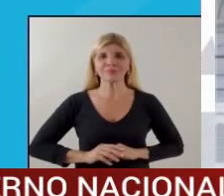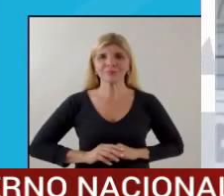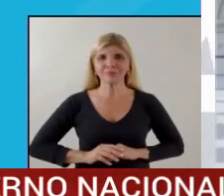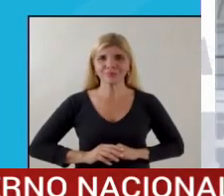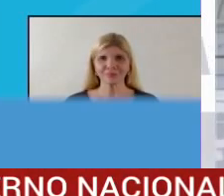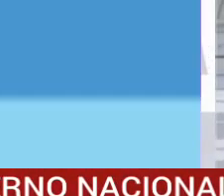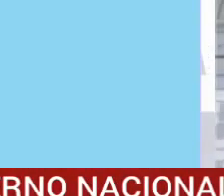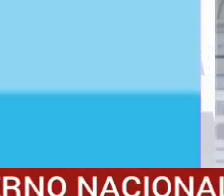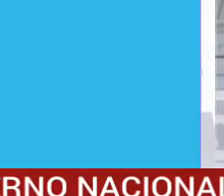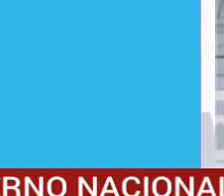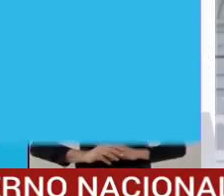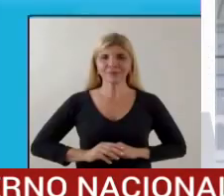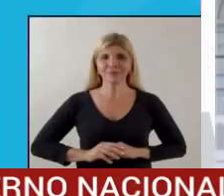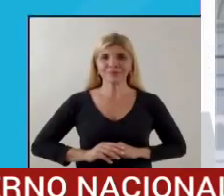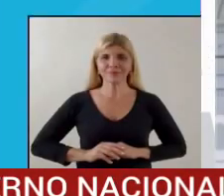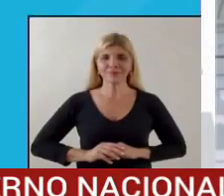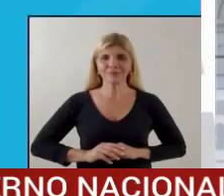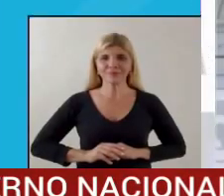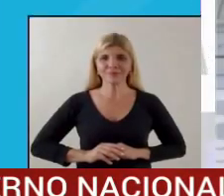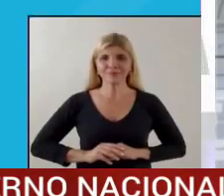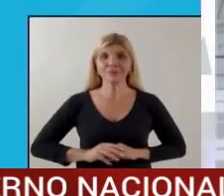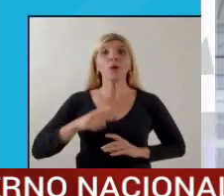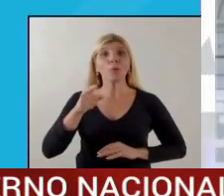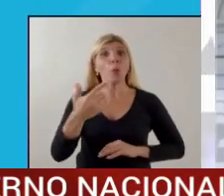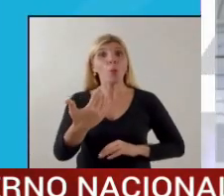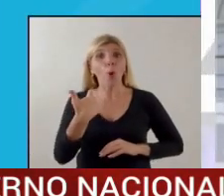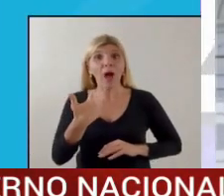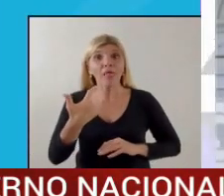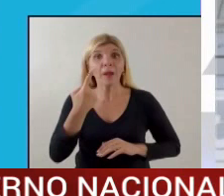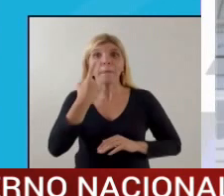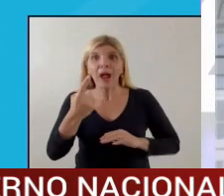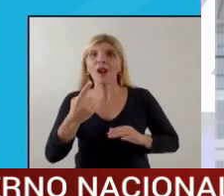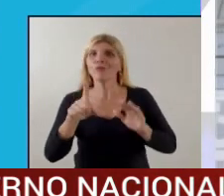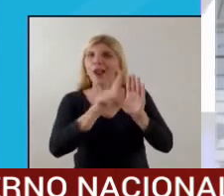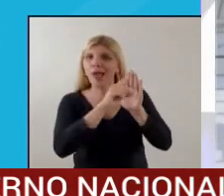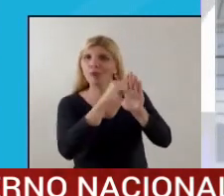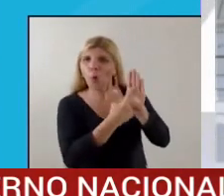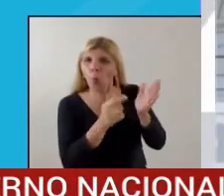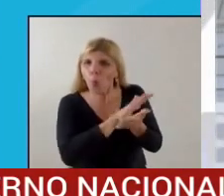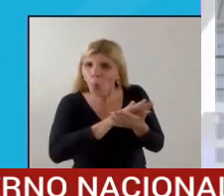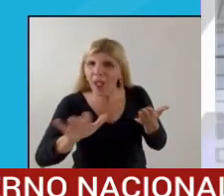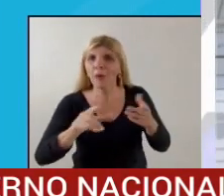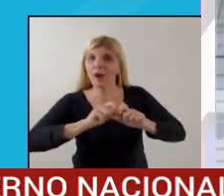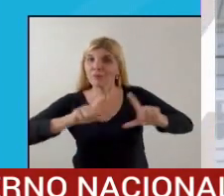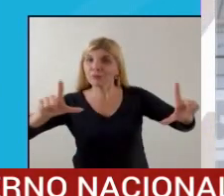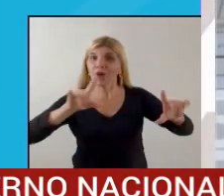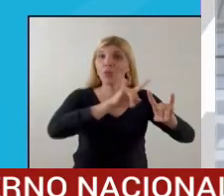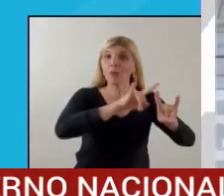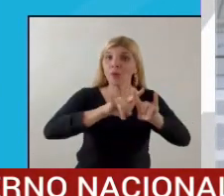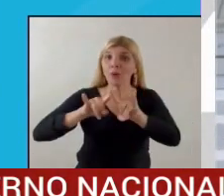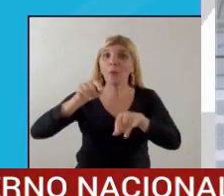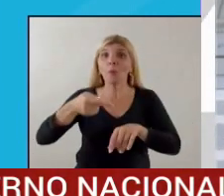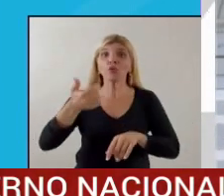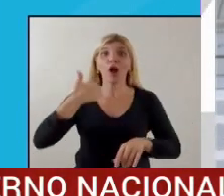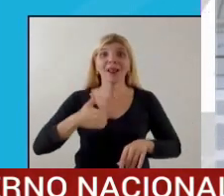cambios a la hora de tramitar la certificación de la discapacidad, ¿no es cierto? Vemos a la discapacidad ahora como